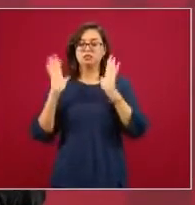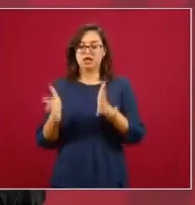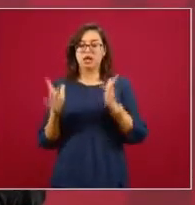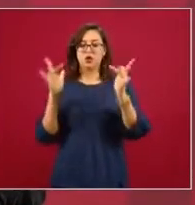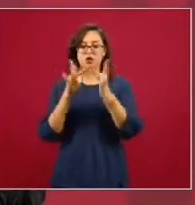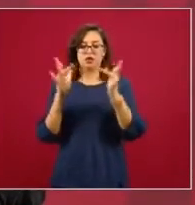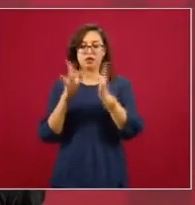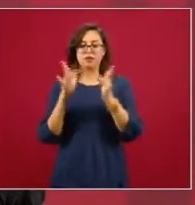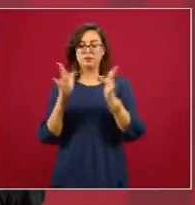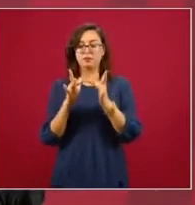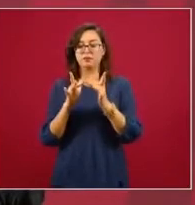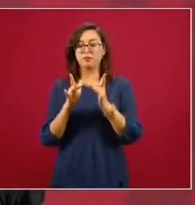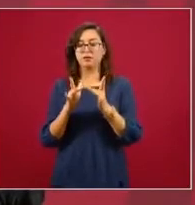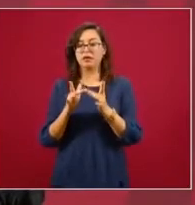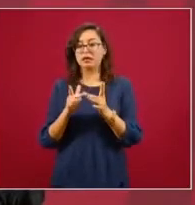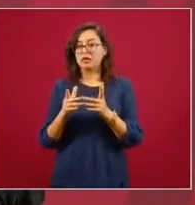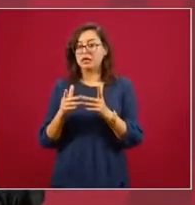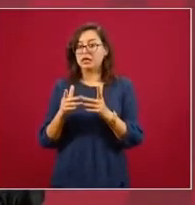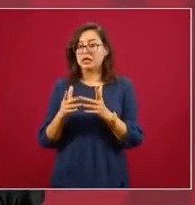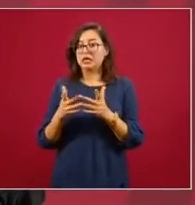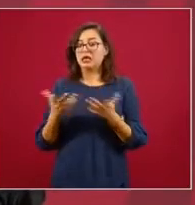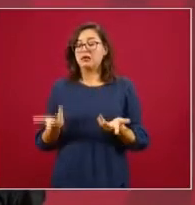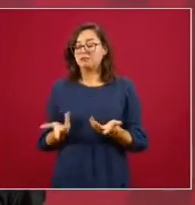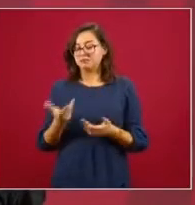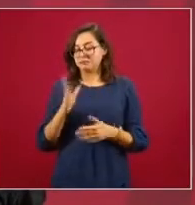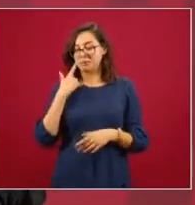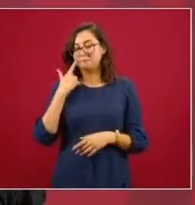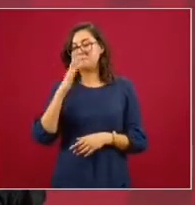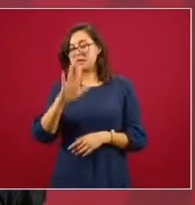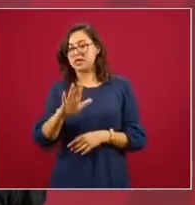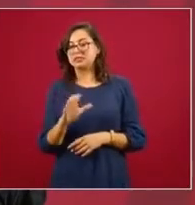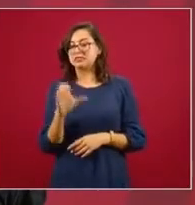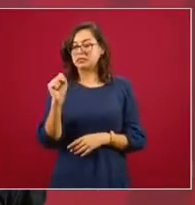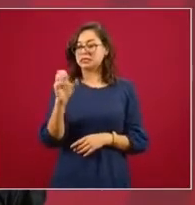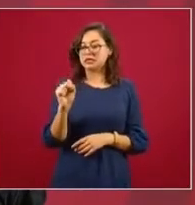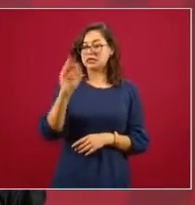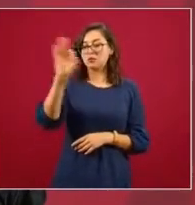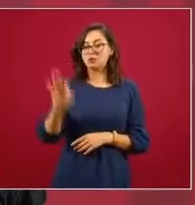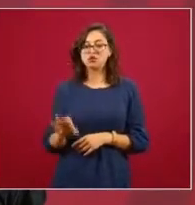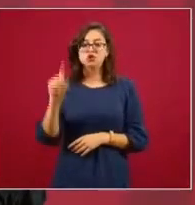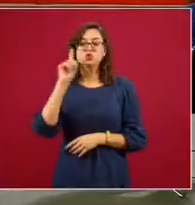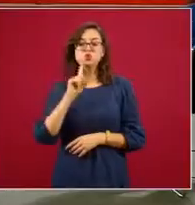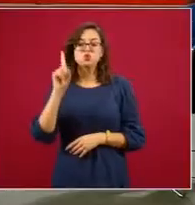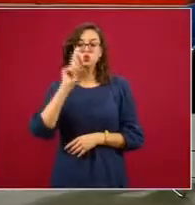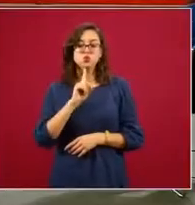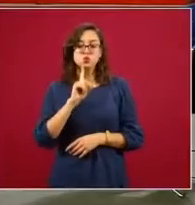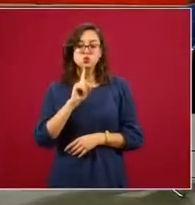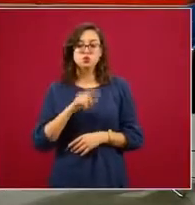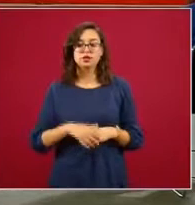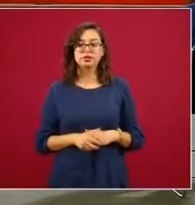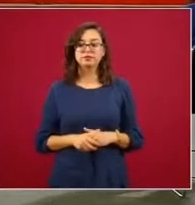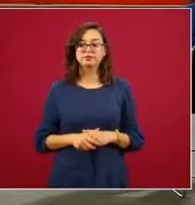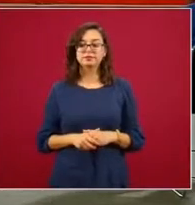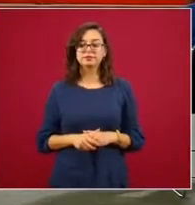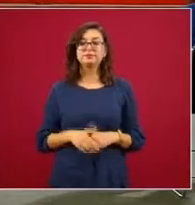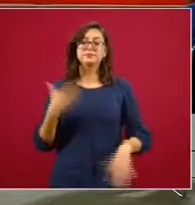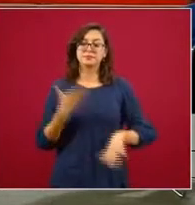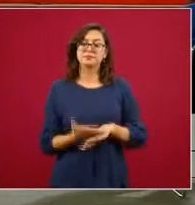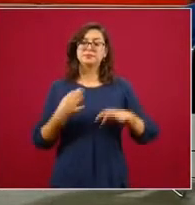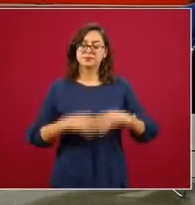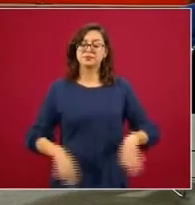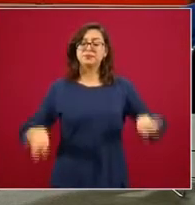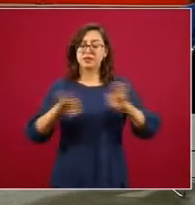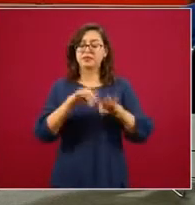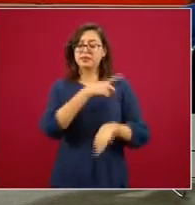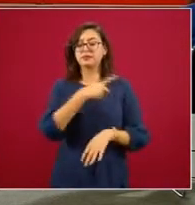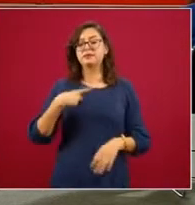línea. Compartirles un dato revelador, el 60% son mujeres. Y esto es también importante